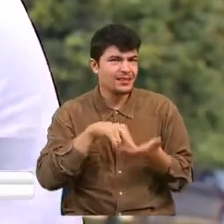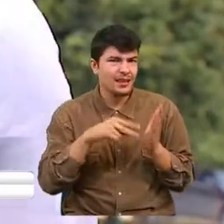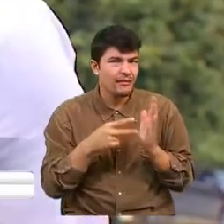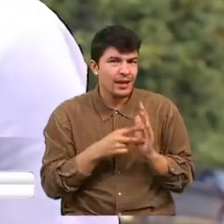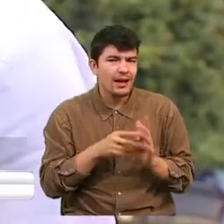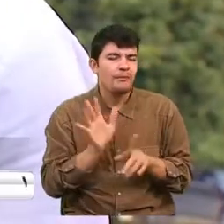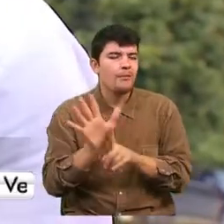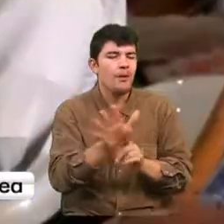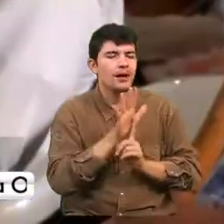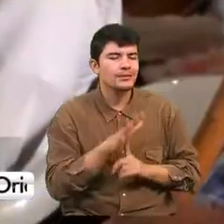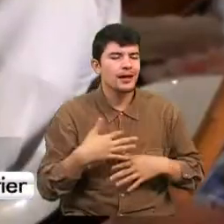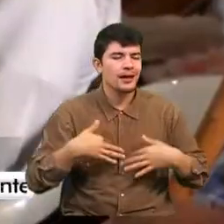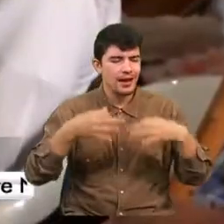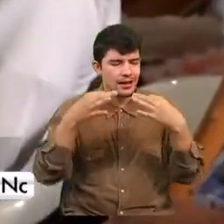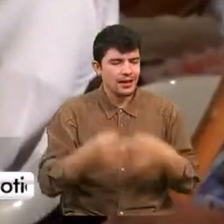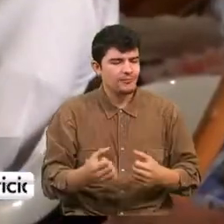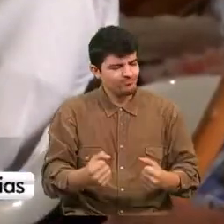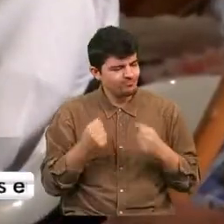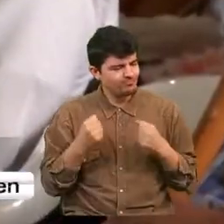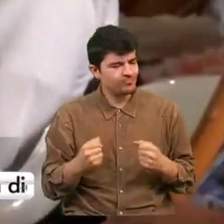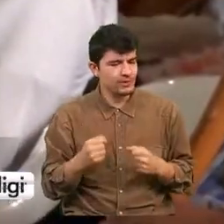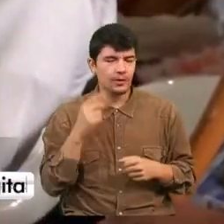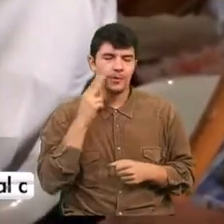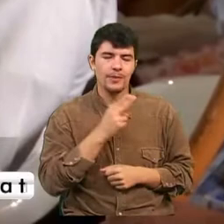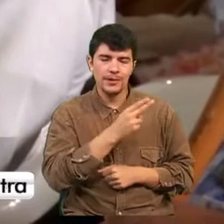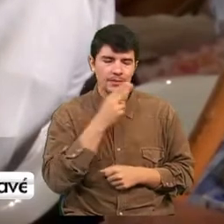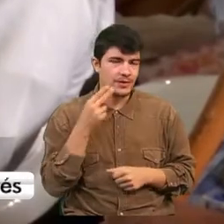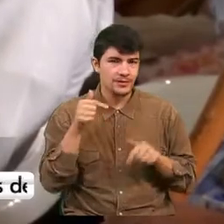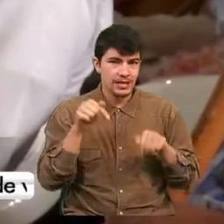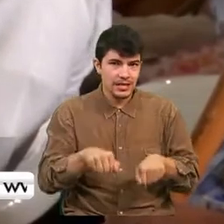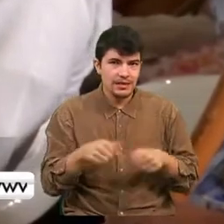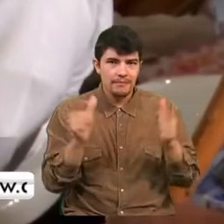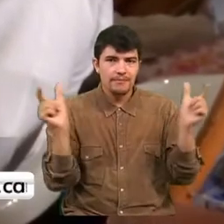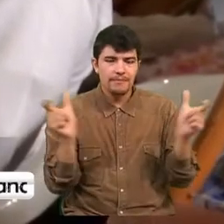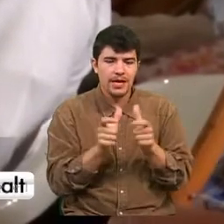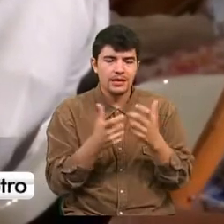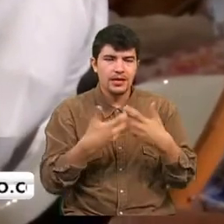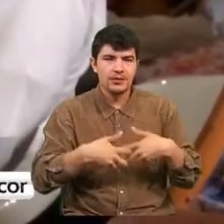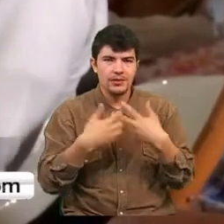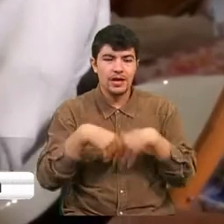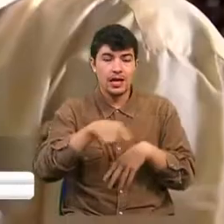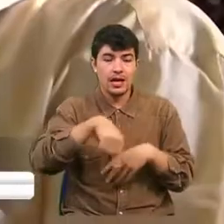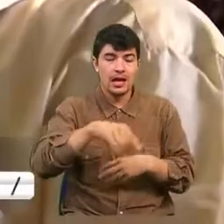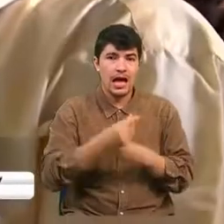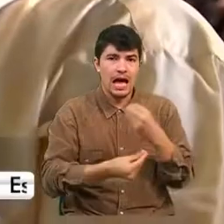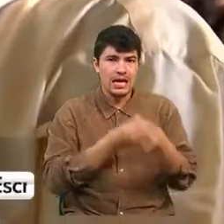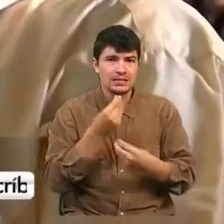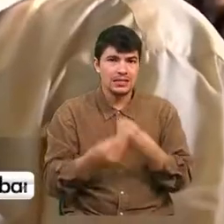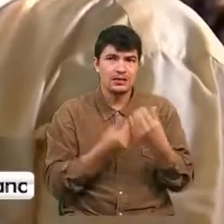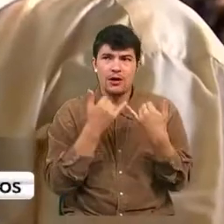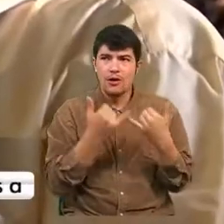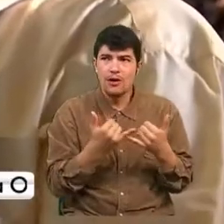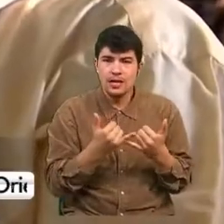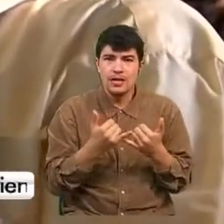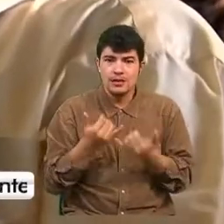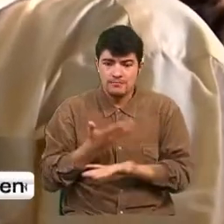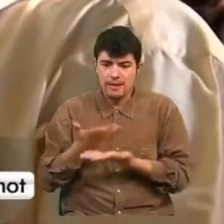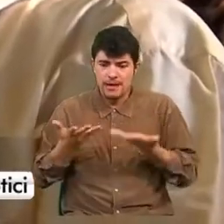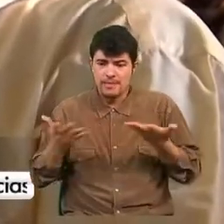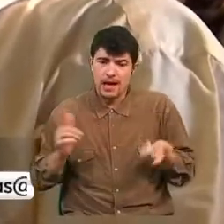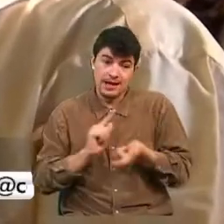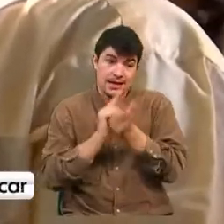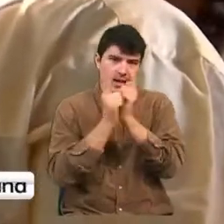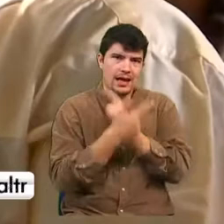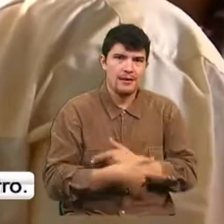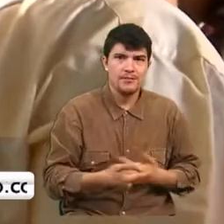la calidad, la verdadera, el compromiso de estos microempresarios que están elaborando hoy, transformando las materias primas, y que